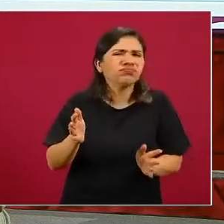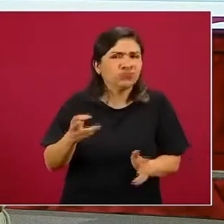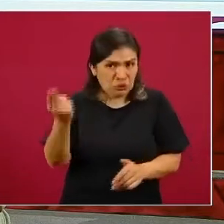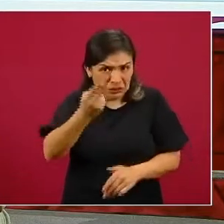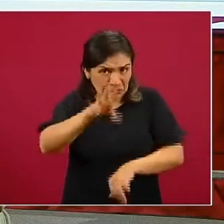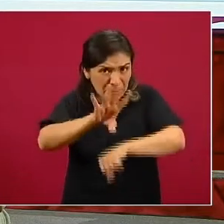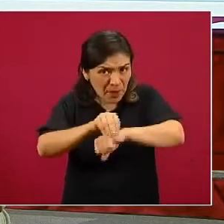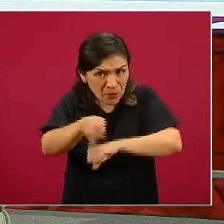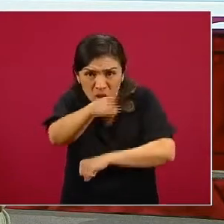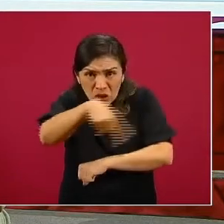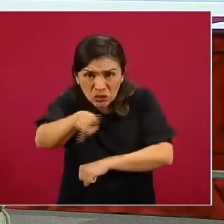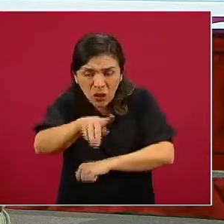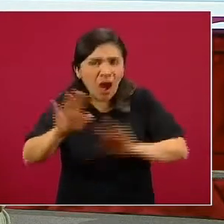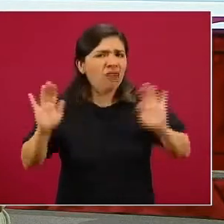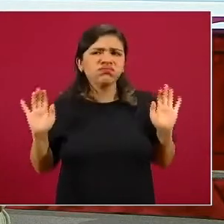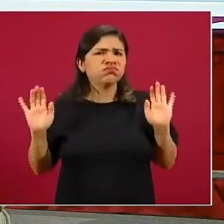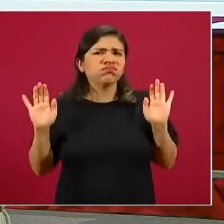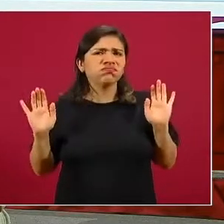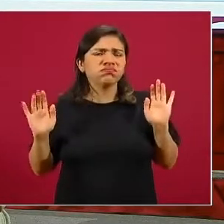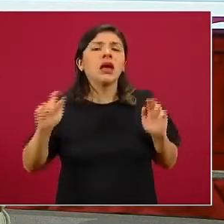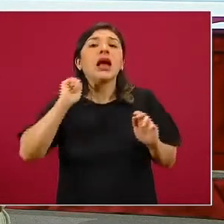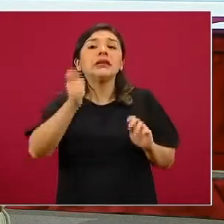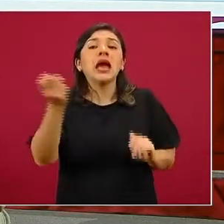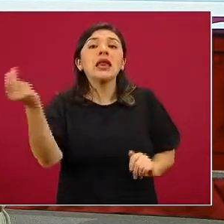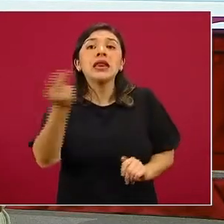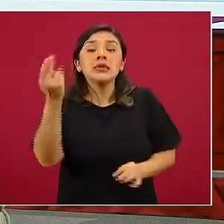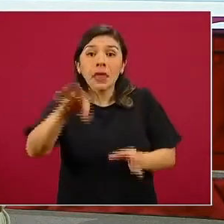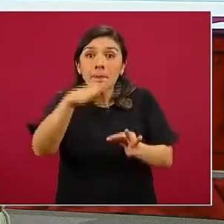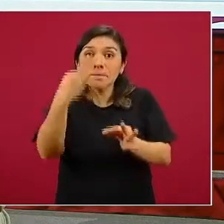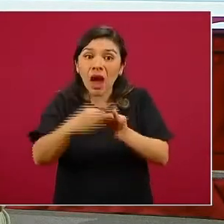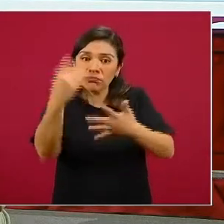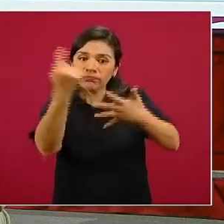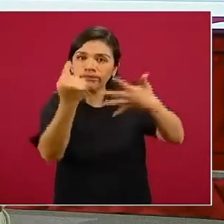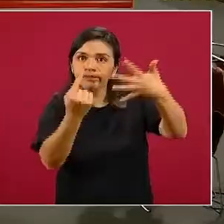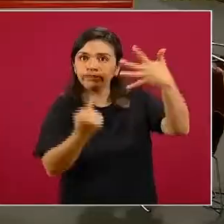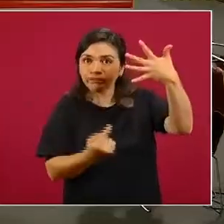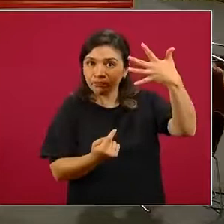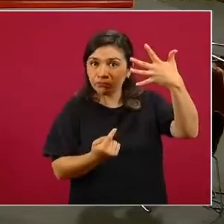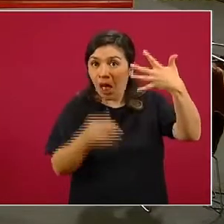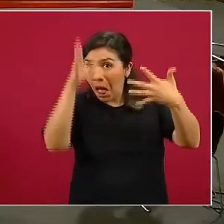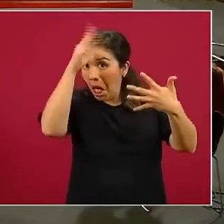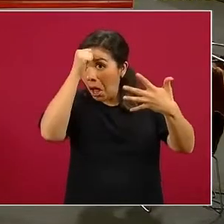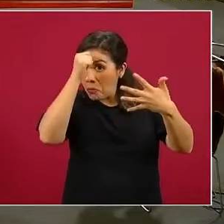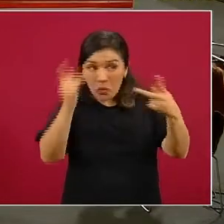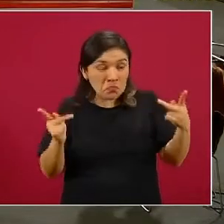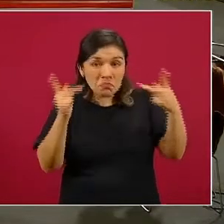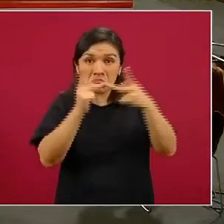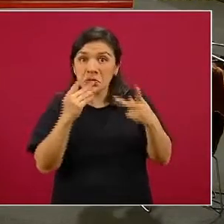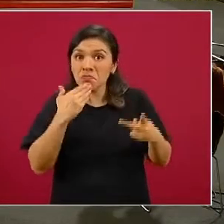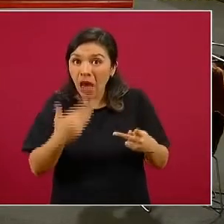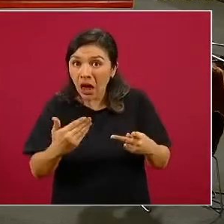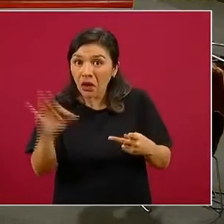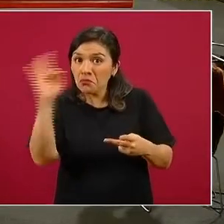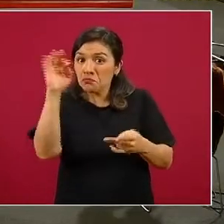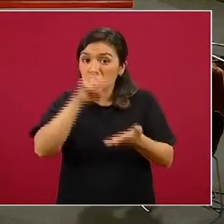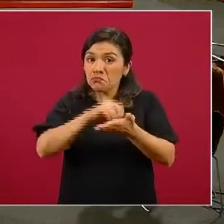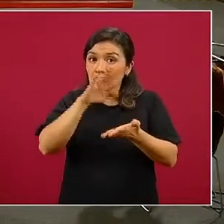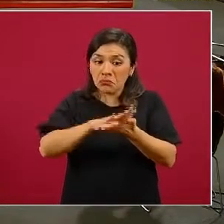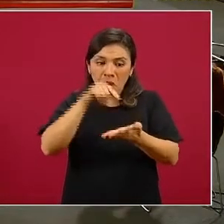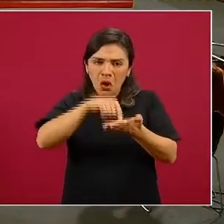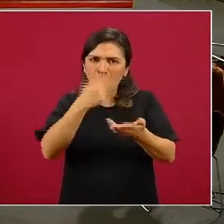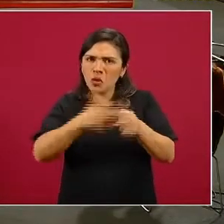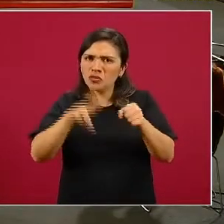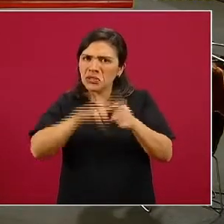una autorización en especial, necesita cumplir con los requisitos que pide este documento. En el momento en que el establecimiento cumple con